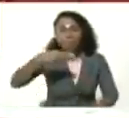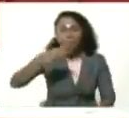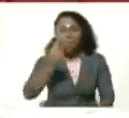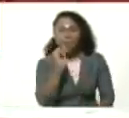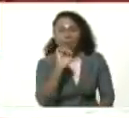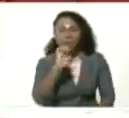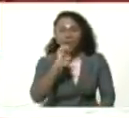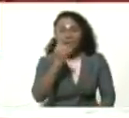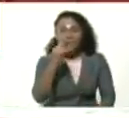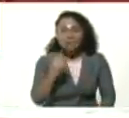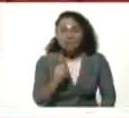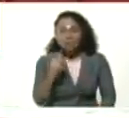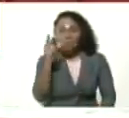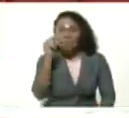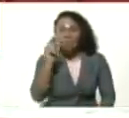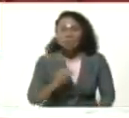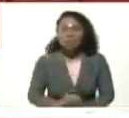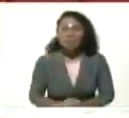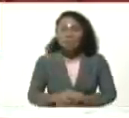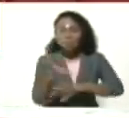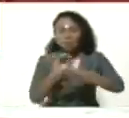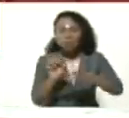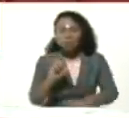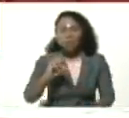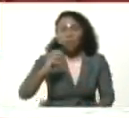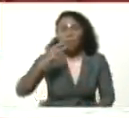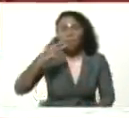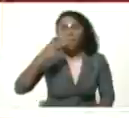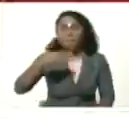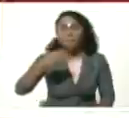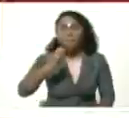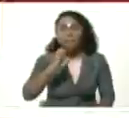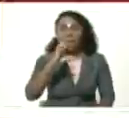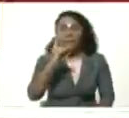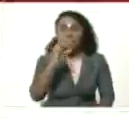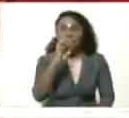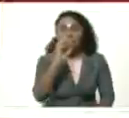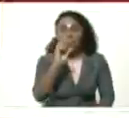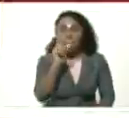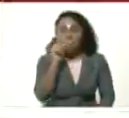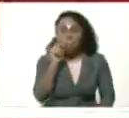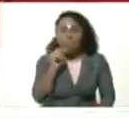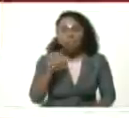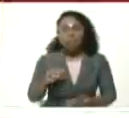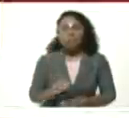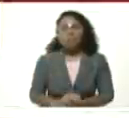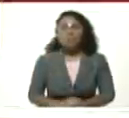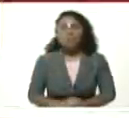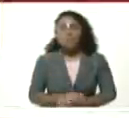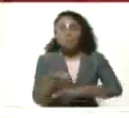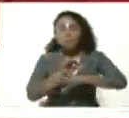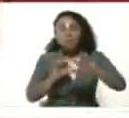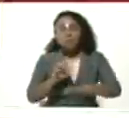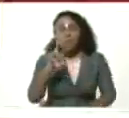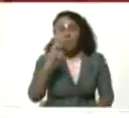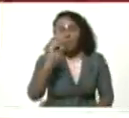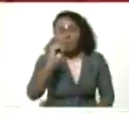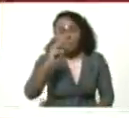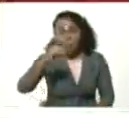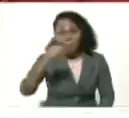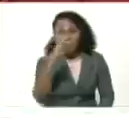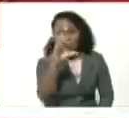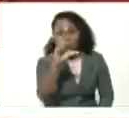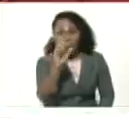Romero, municipio Pedro Camejo, Pedro Leal, municipio Rómulo Gallegos, Luis